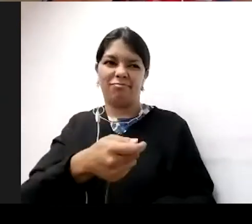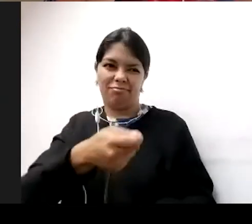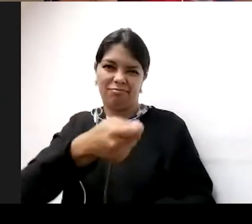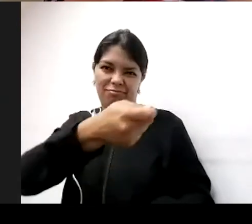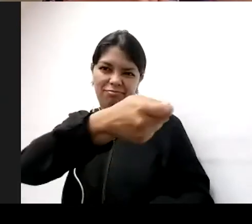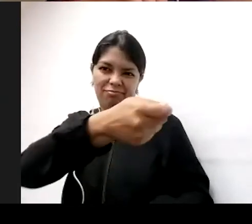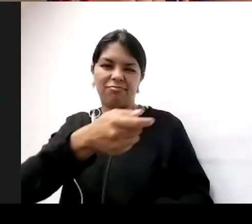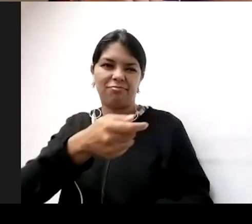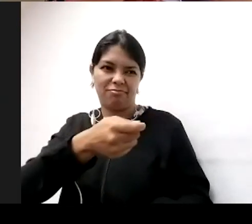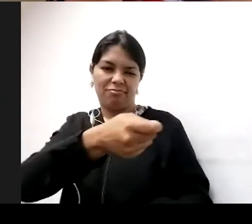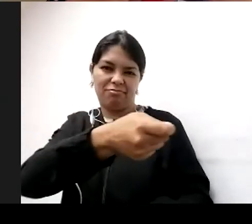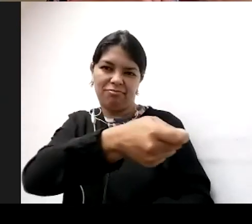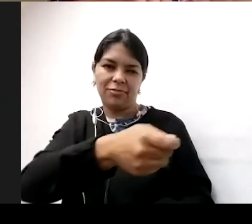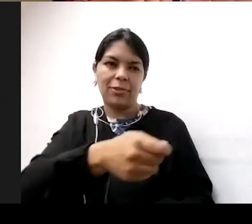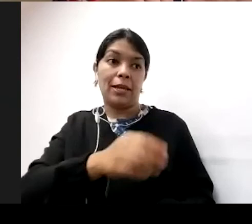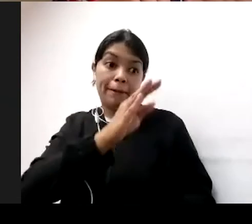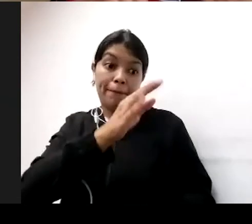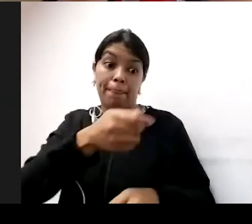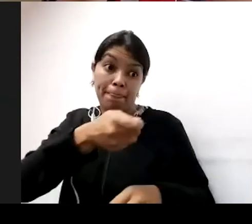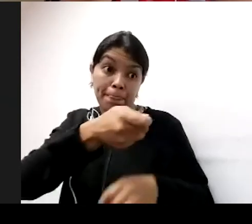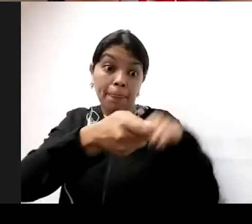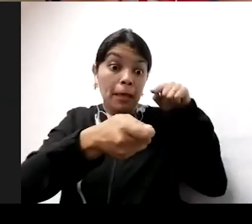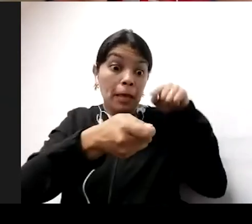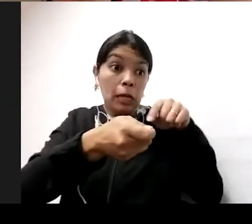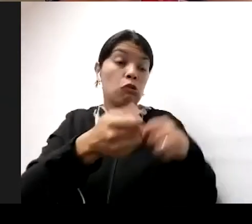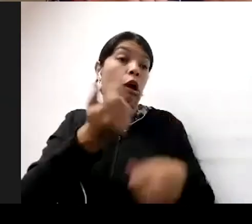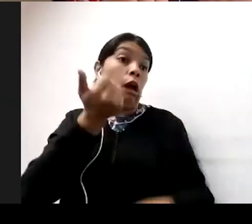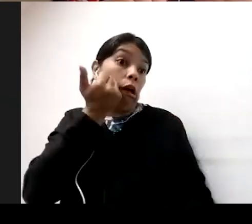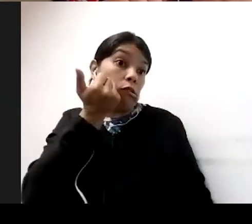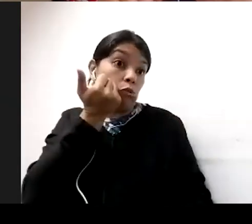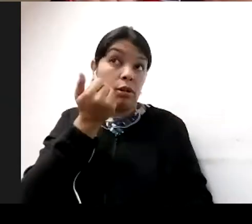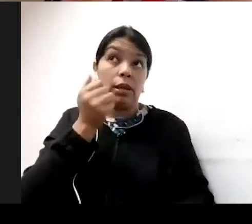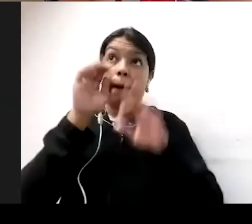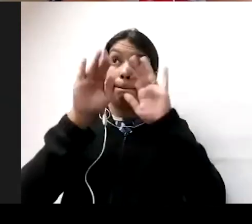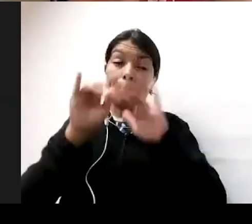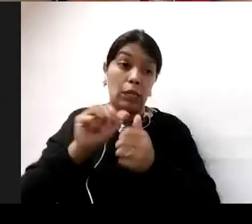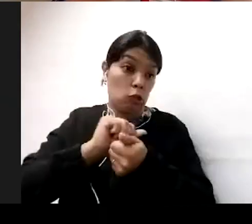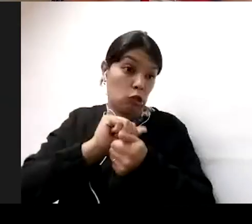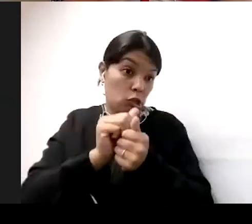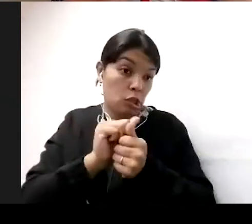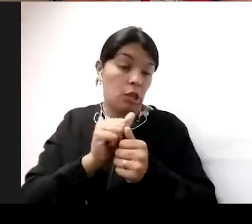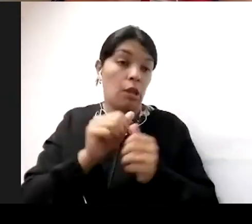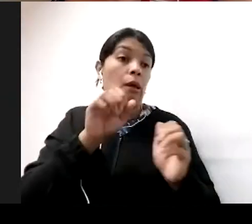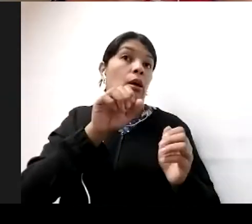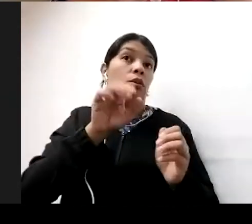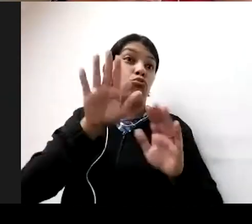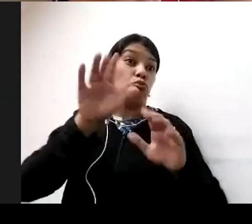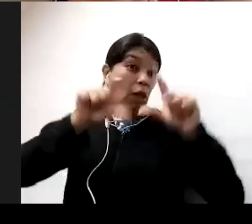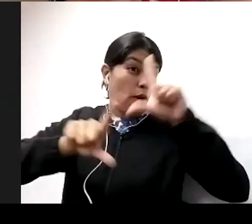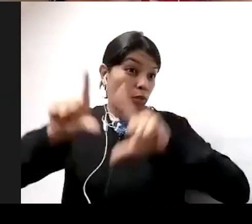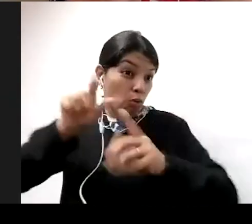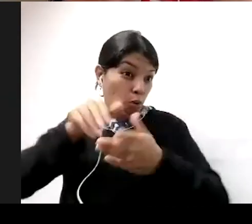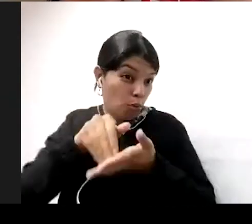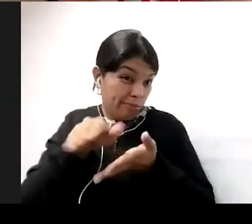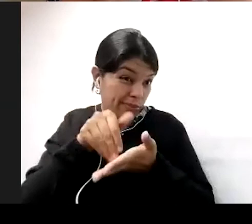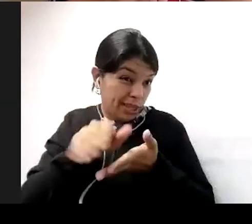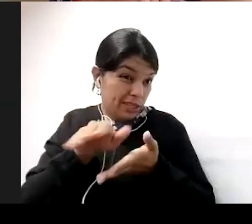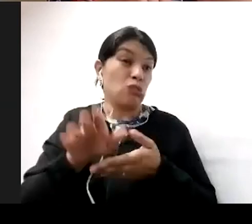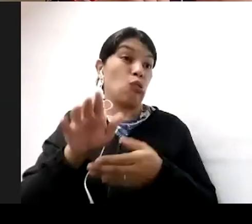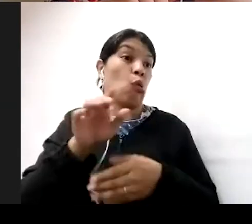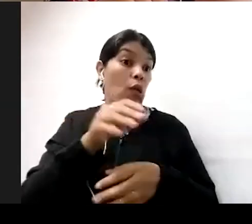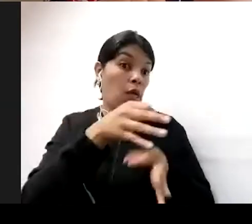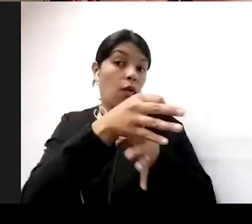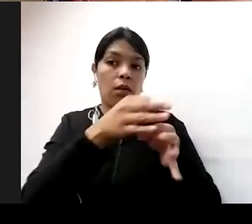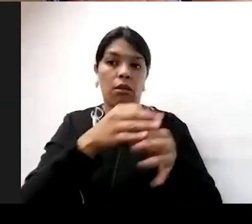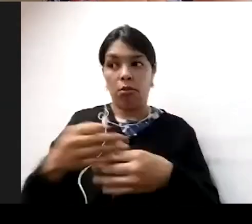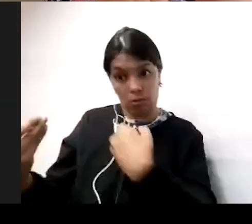la mezcla de la gasolina con el polvo de vidrio, ni la basura de los laboratorios, ni les va a decir que es que se van